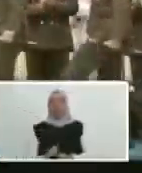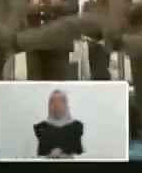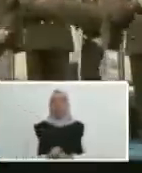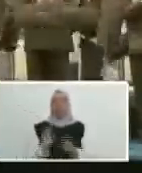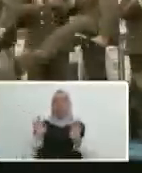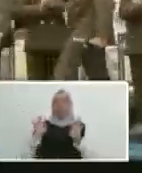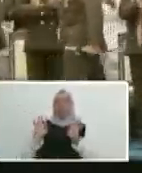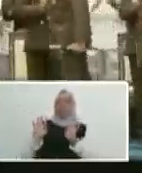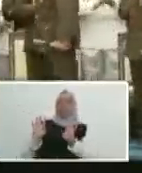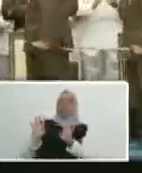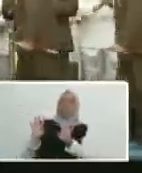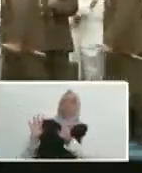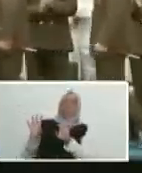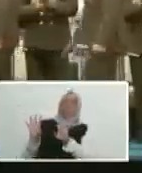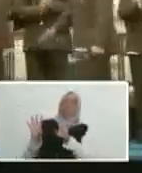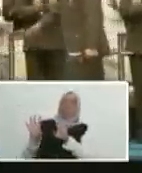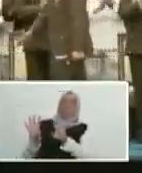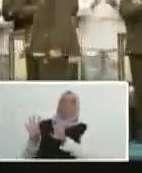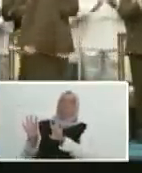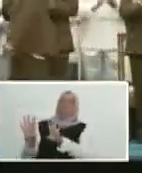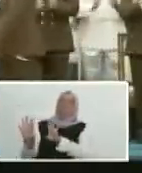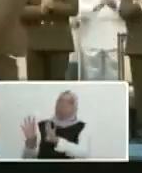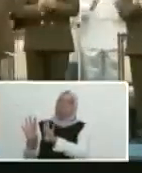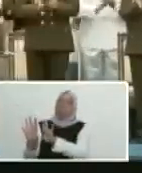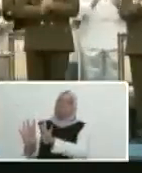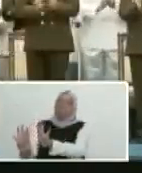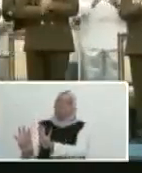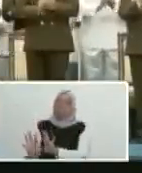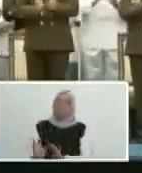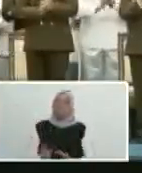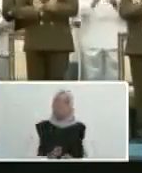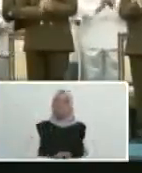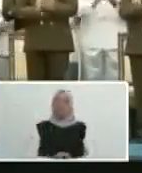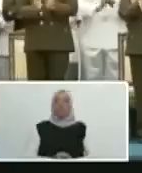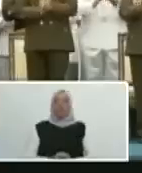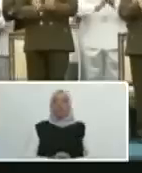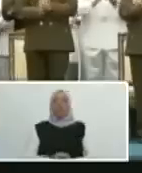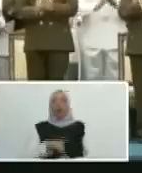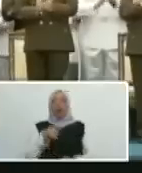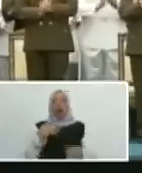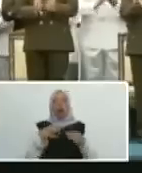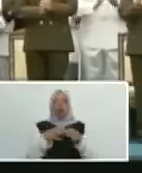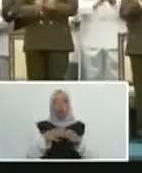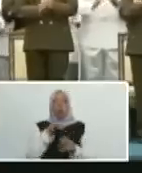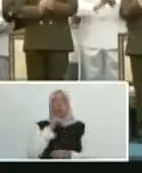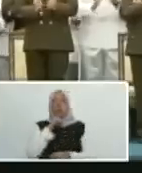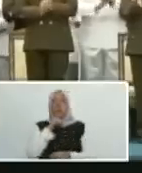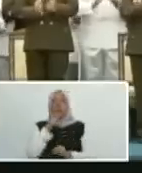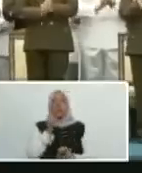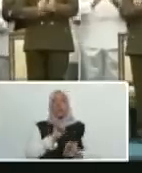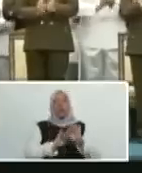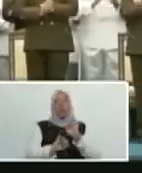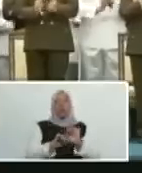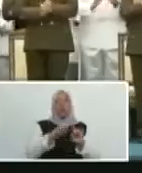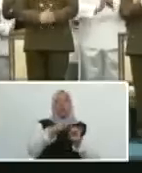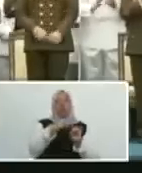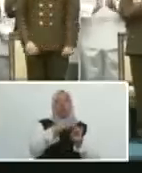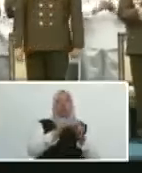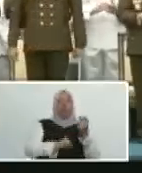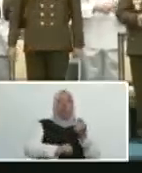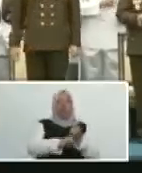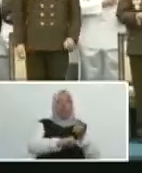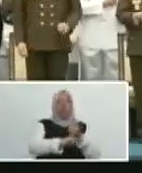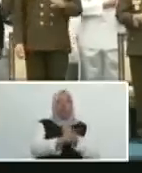izquierda. Venezuela ha tomado el camino de la recuperación y la FAN estuvo en los años más duros al frente con el pueblo construyendo